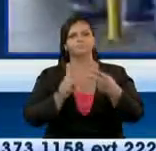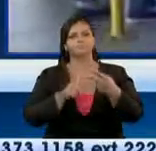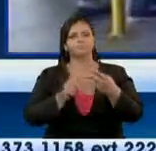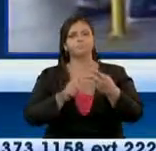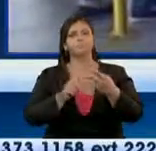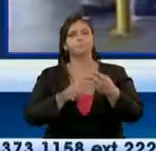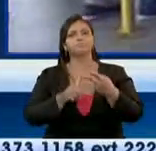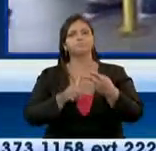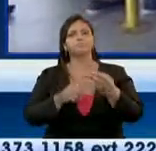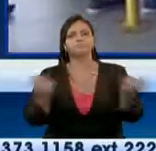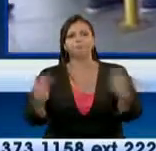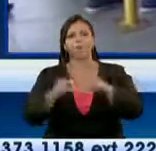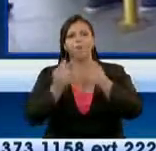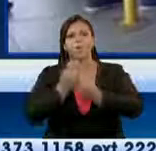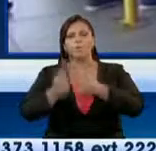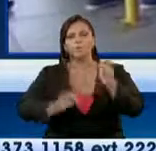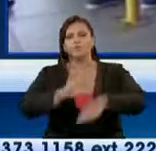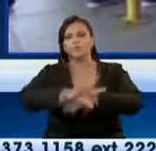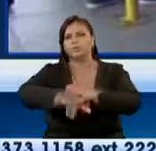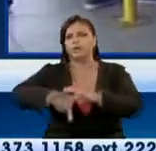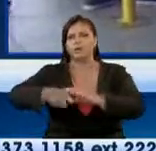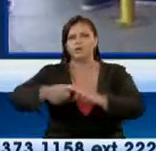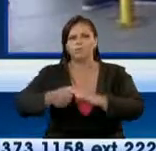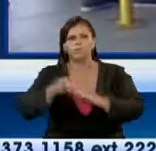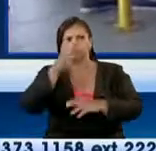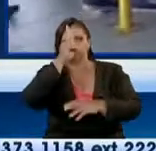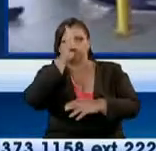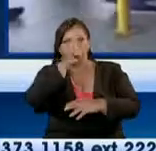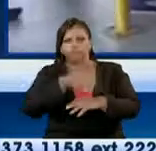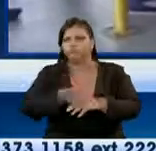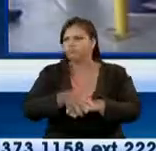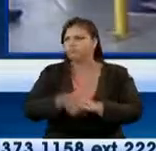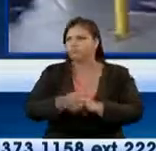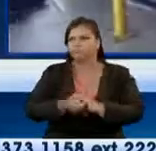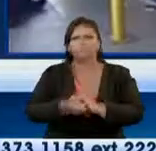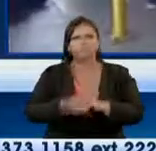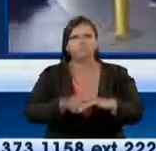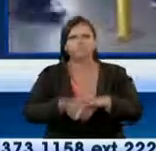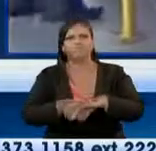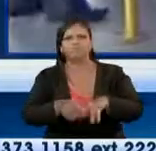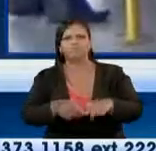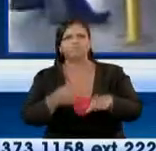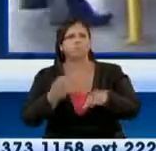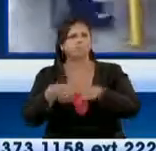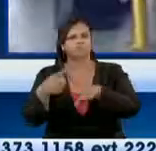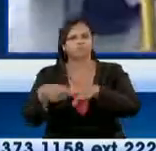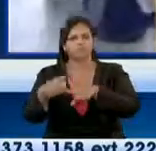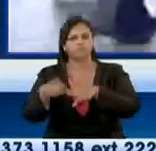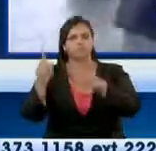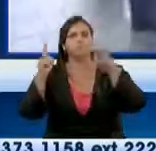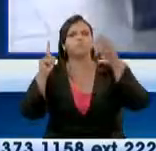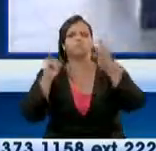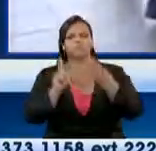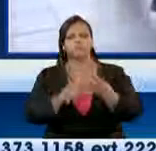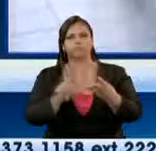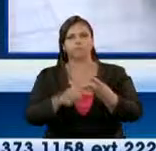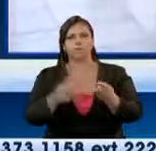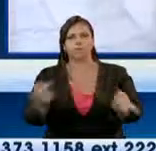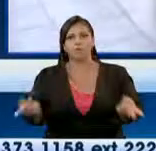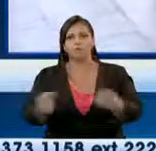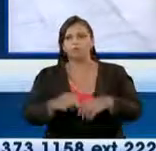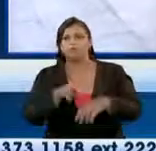también acerca de las bandas que operan acá para... robarle las pertenencias a los pasajeros y tercero también del acoso